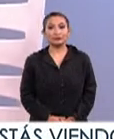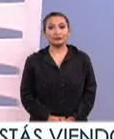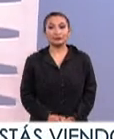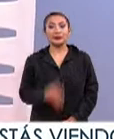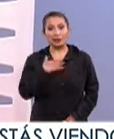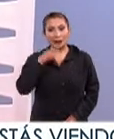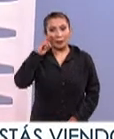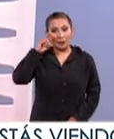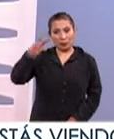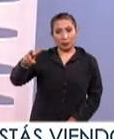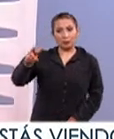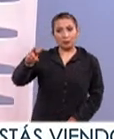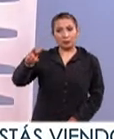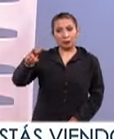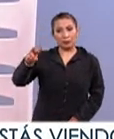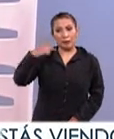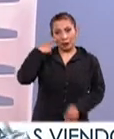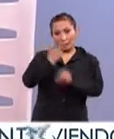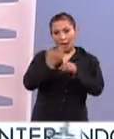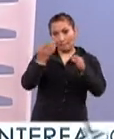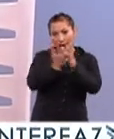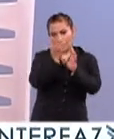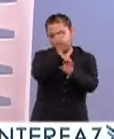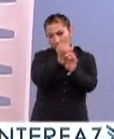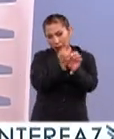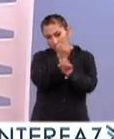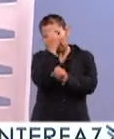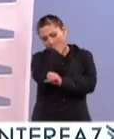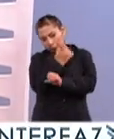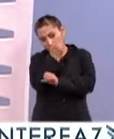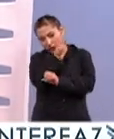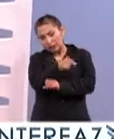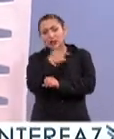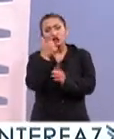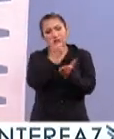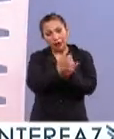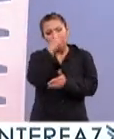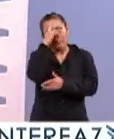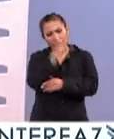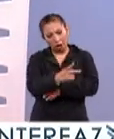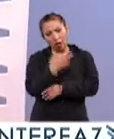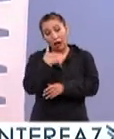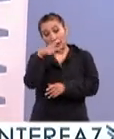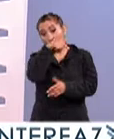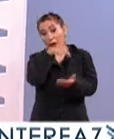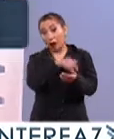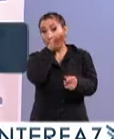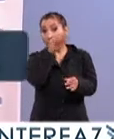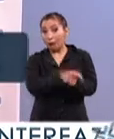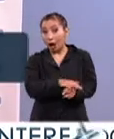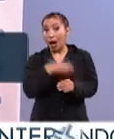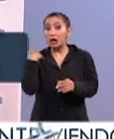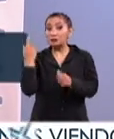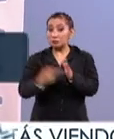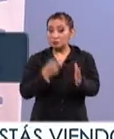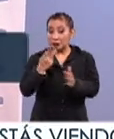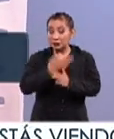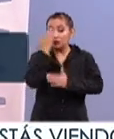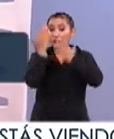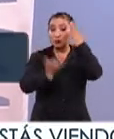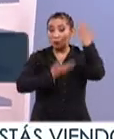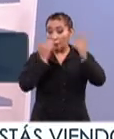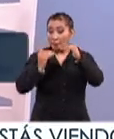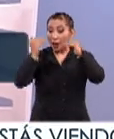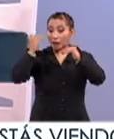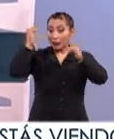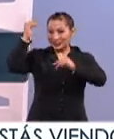Bueno, ya lo vimos en esta primera parte del reportaje, que a pesar de que la Ciudad de México pues, es la entidad con un mayor índice de escolaridad en el